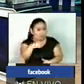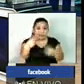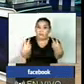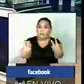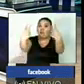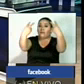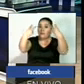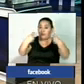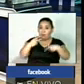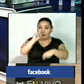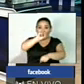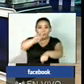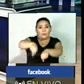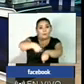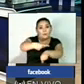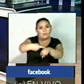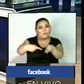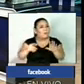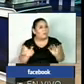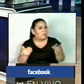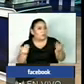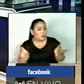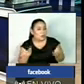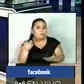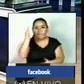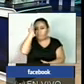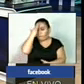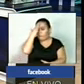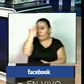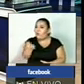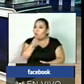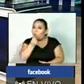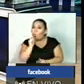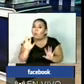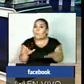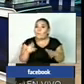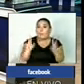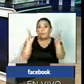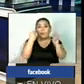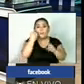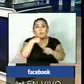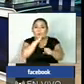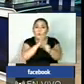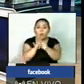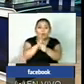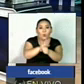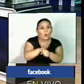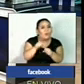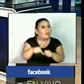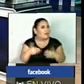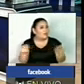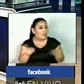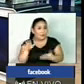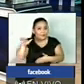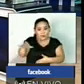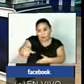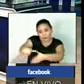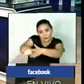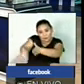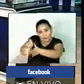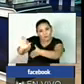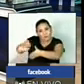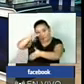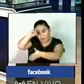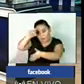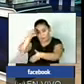con nosotros en la próxima hora y media porque tenemos todos los detalles con respecto al COVID-19, lo que se ha estado haciendo en la Asamblea Legislativa y,